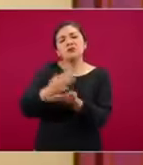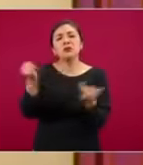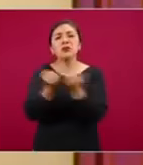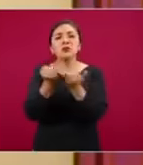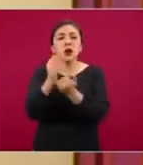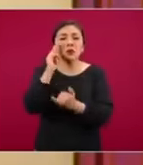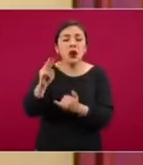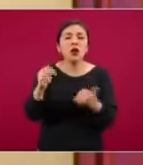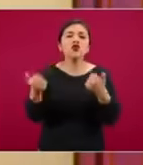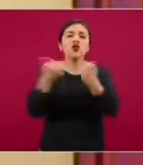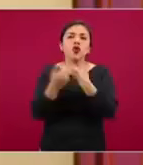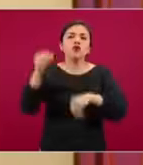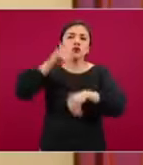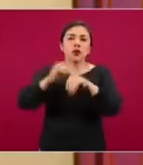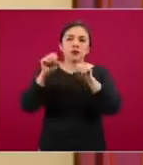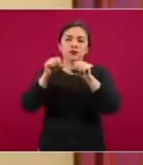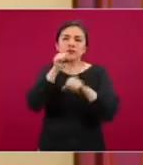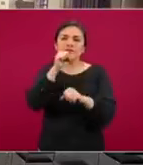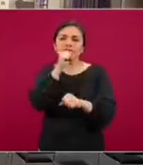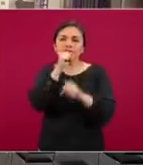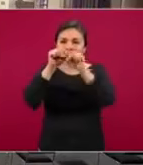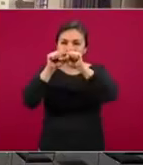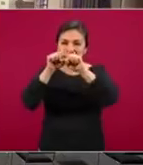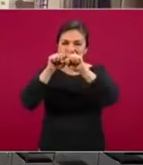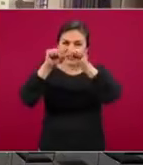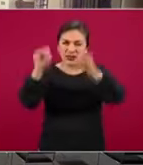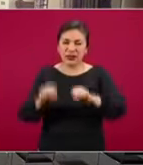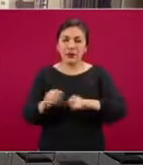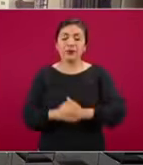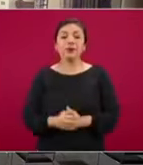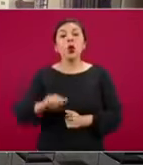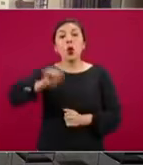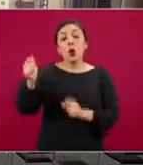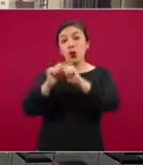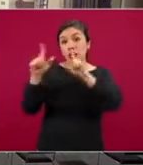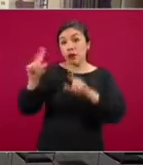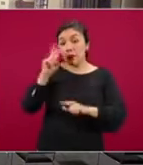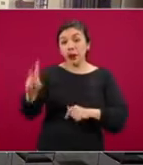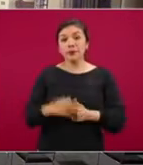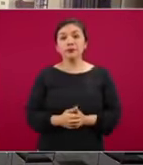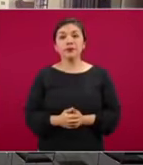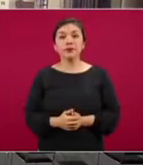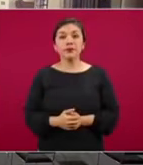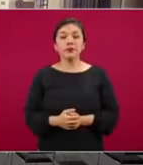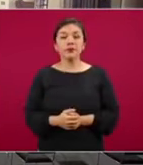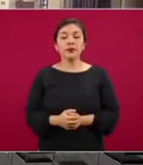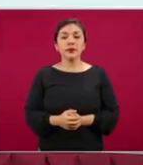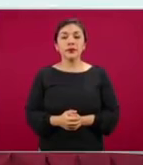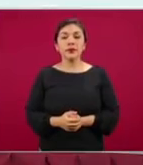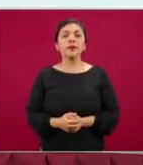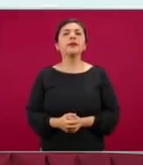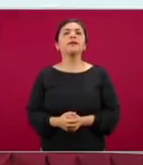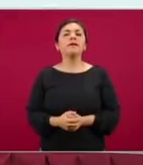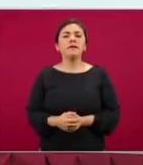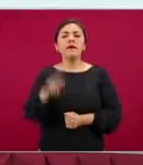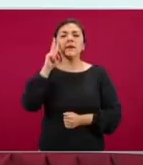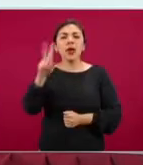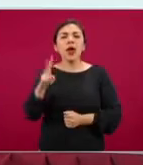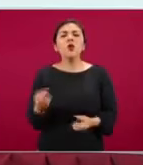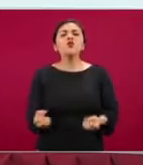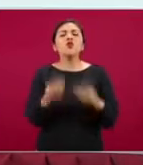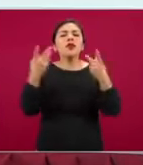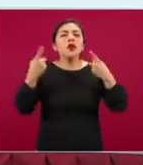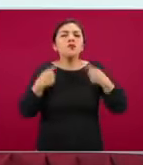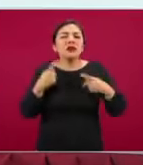en la plataforma. Si vemos la siguiente diapositiva, aquí actualizamos nuestra curva de